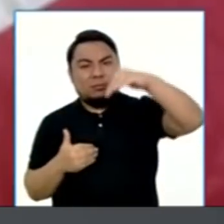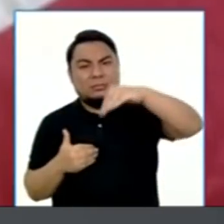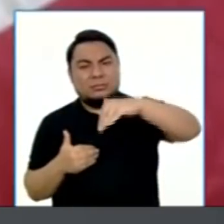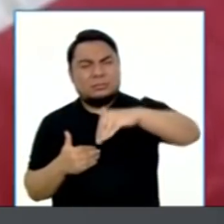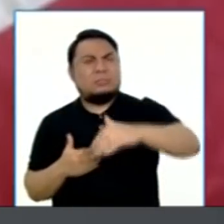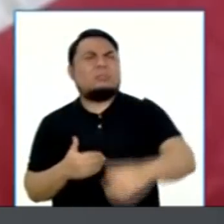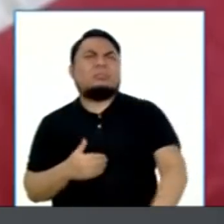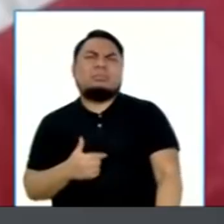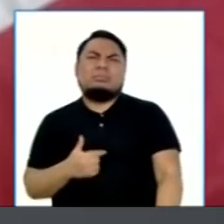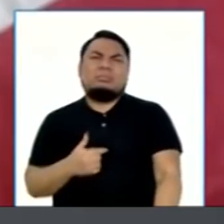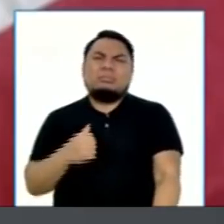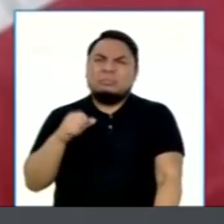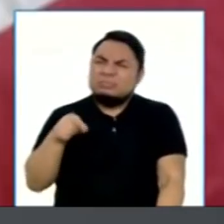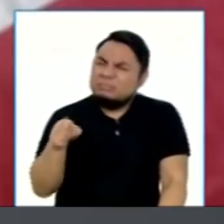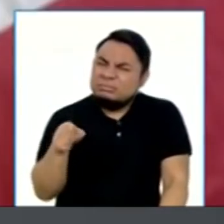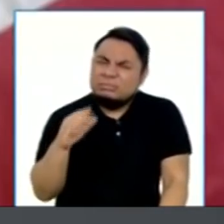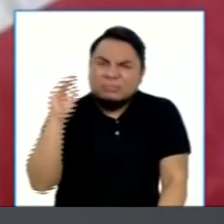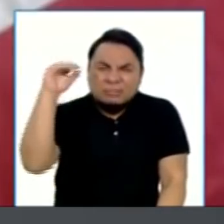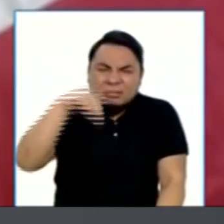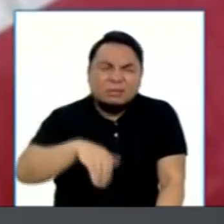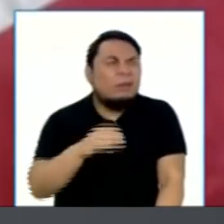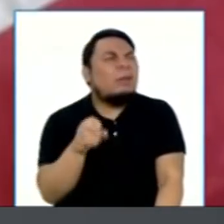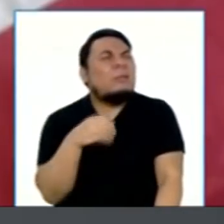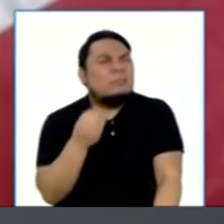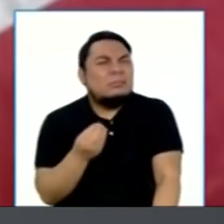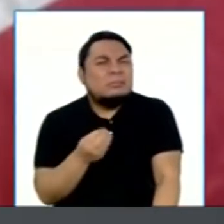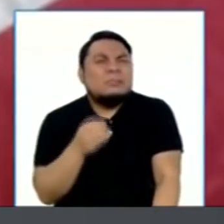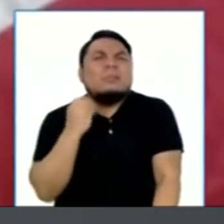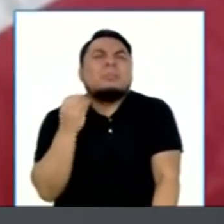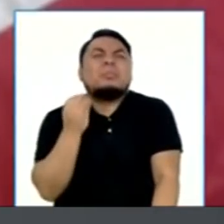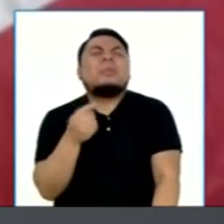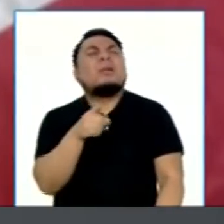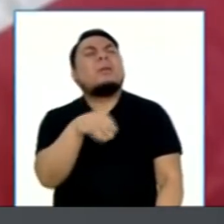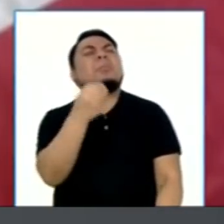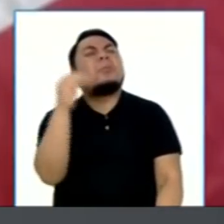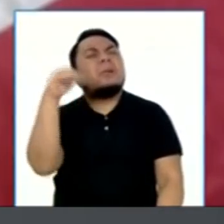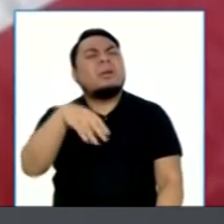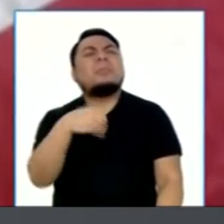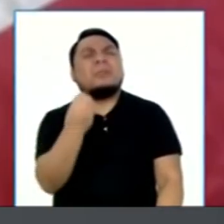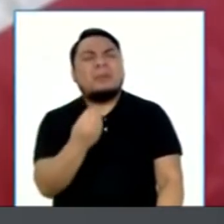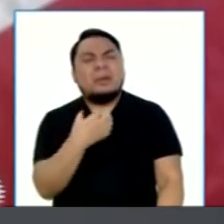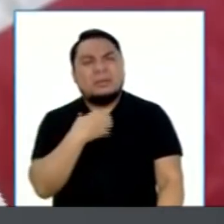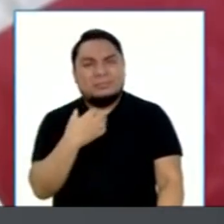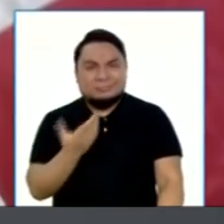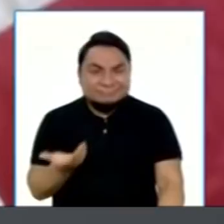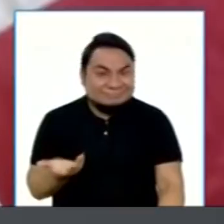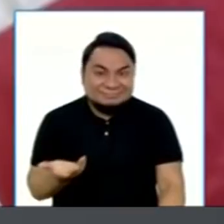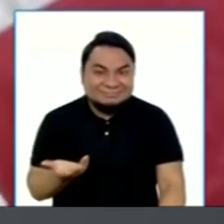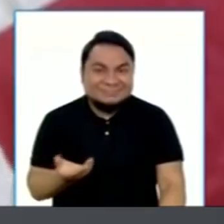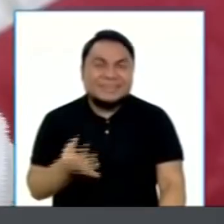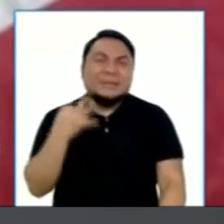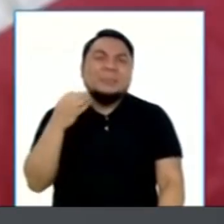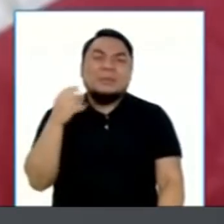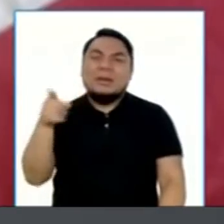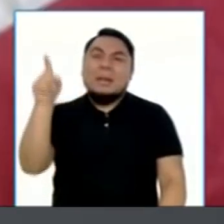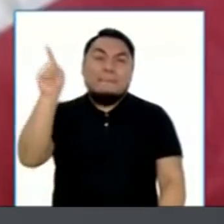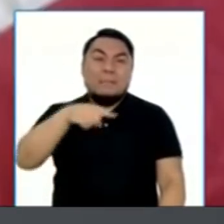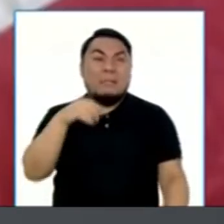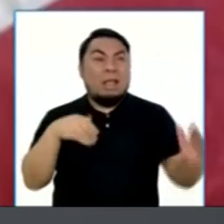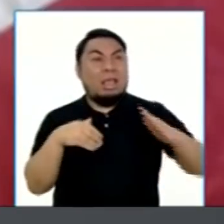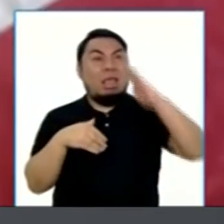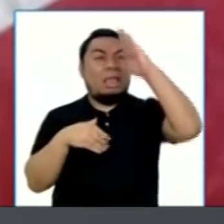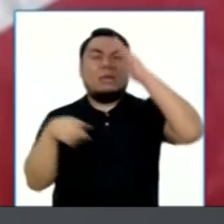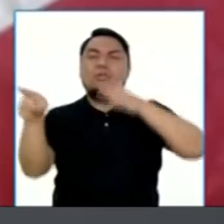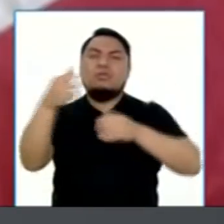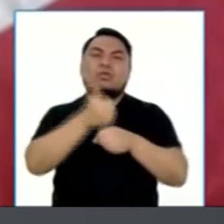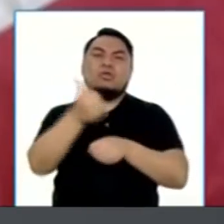oye, hay que buscar cuál será la justificación, ¿no? Entonces, si es algo malo, el gobierno tiene la